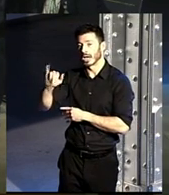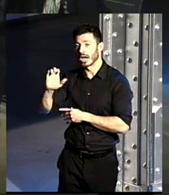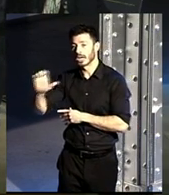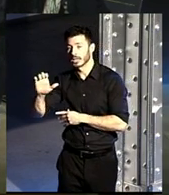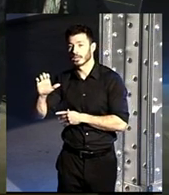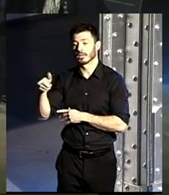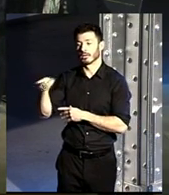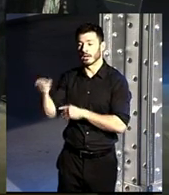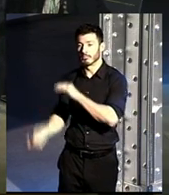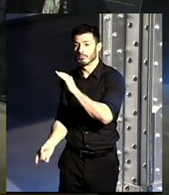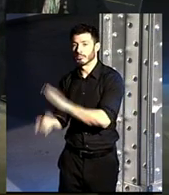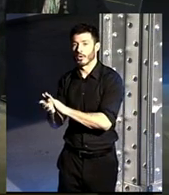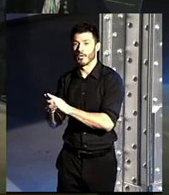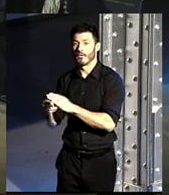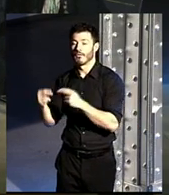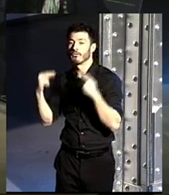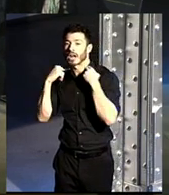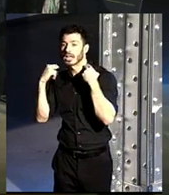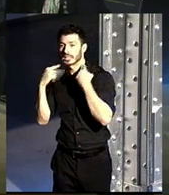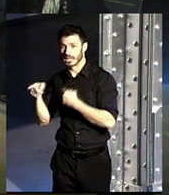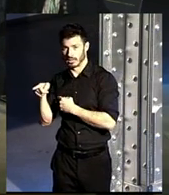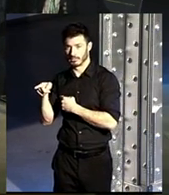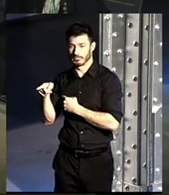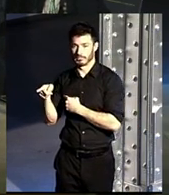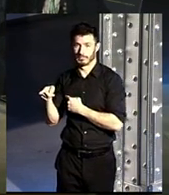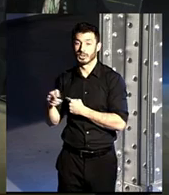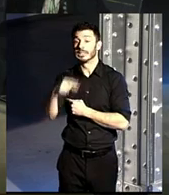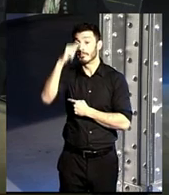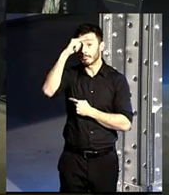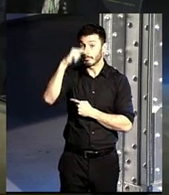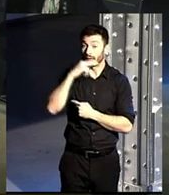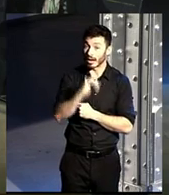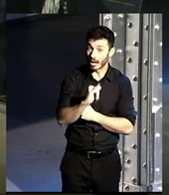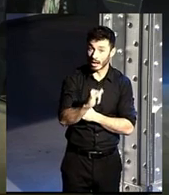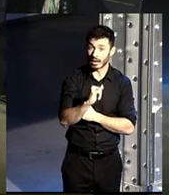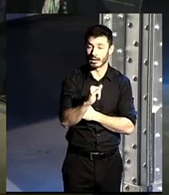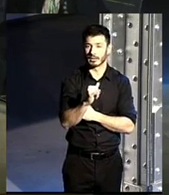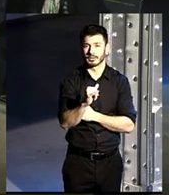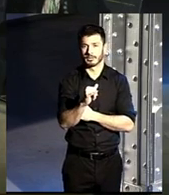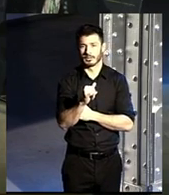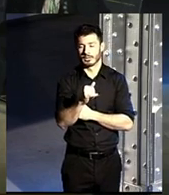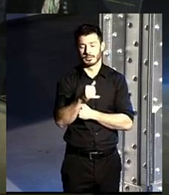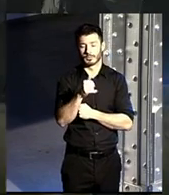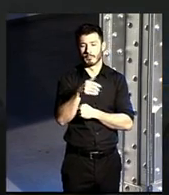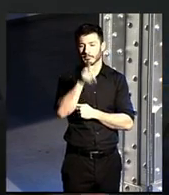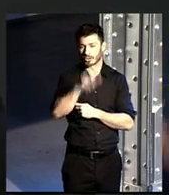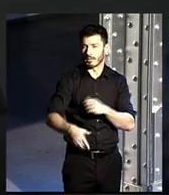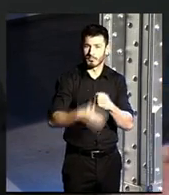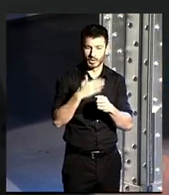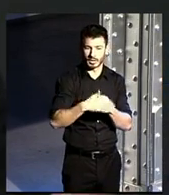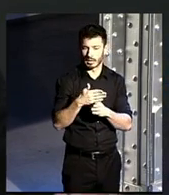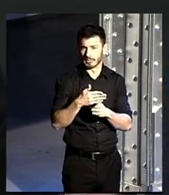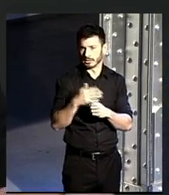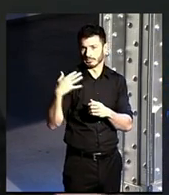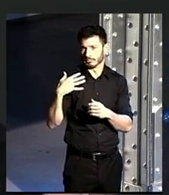padre, es H.G. Wells. Claro, es que Es clarísimo. Él sí Y inventa. más moderno que Verne. de Es verdad. más moderno, bueno, No, más reciente.